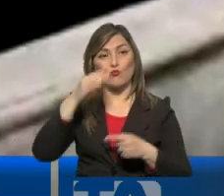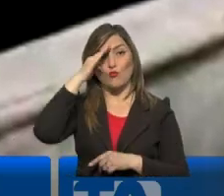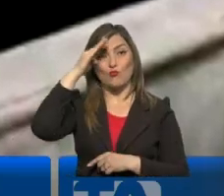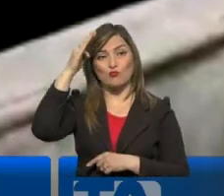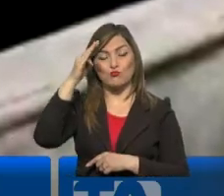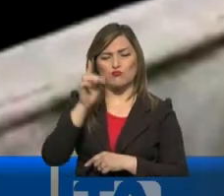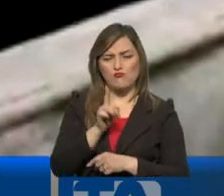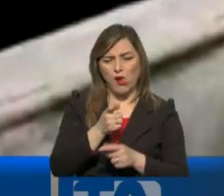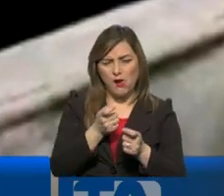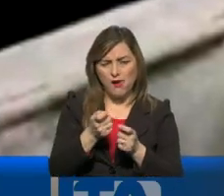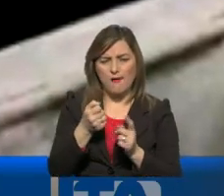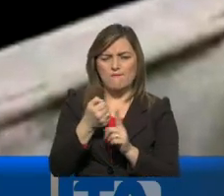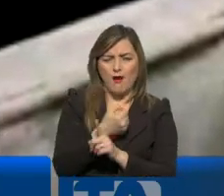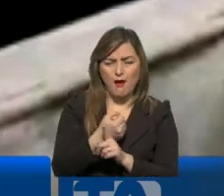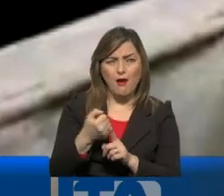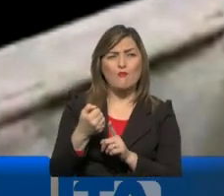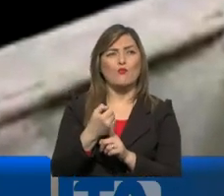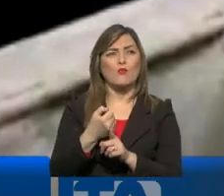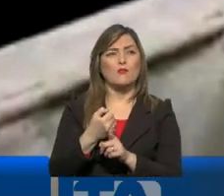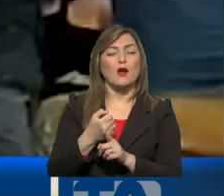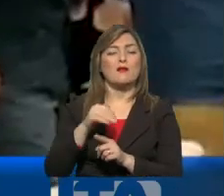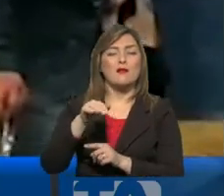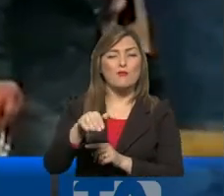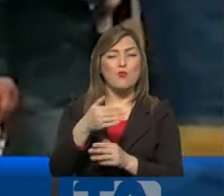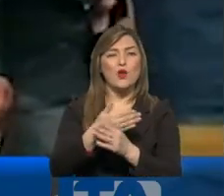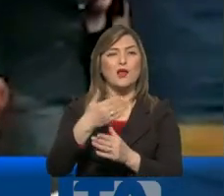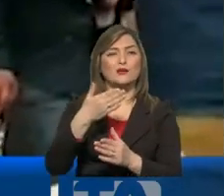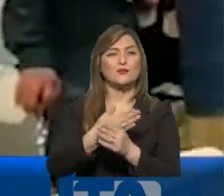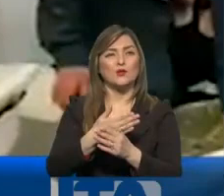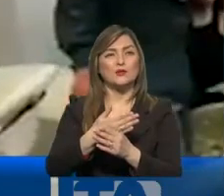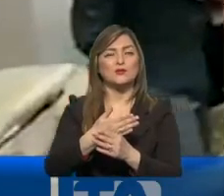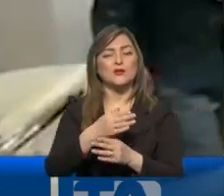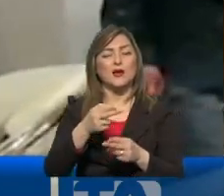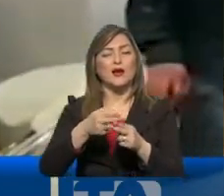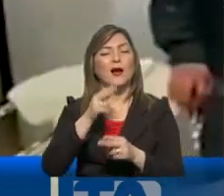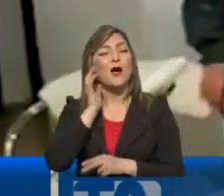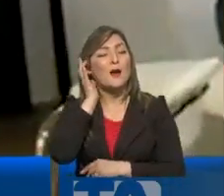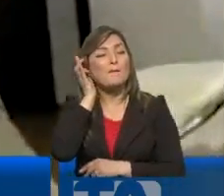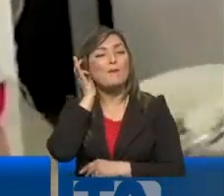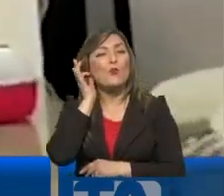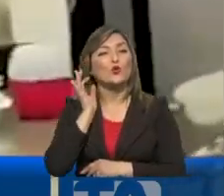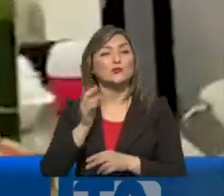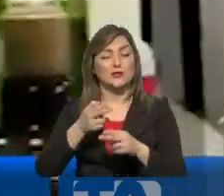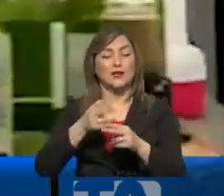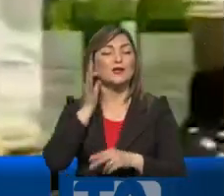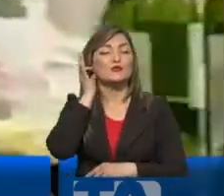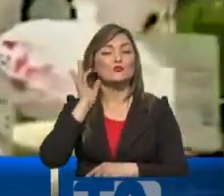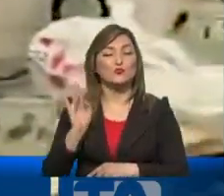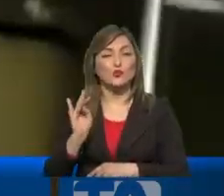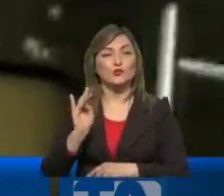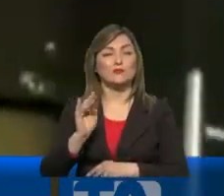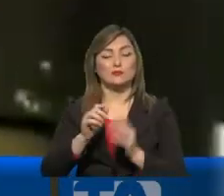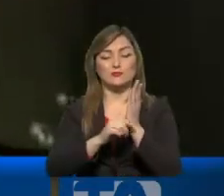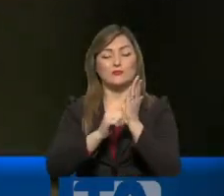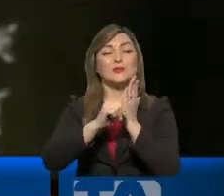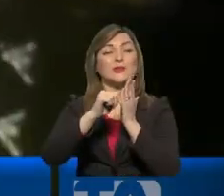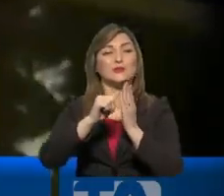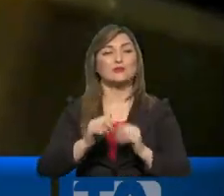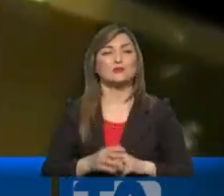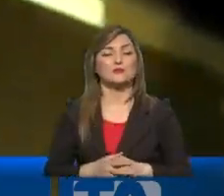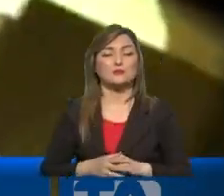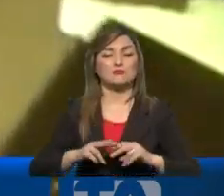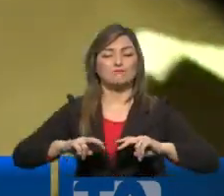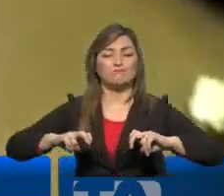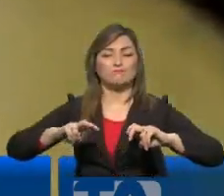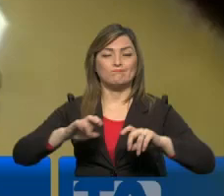policial insistente con la esposa del exministro, fueron apenas el inicio de un proceso que tras las investigaciones podría